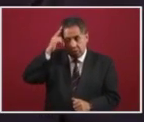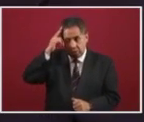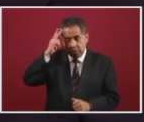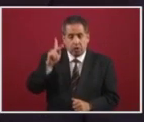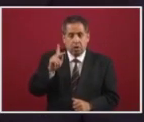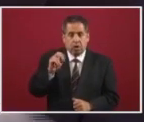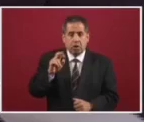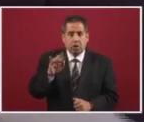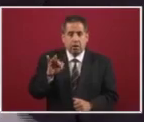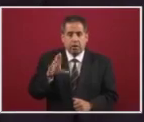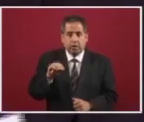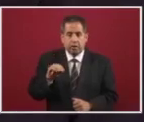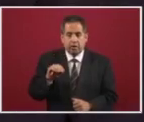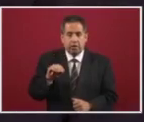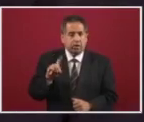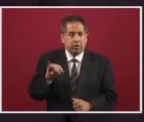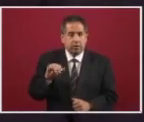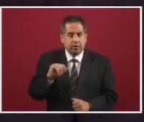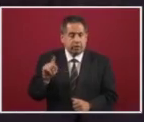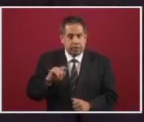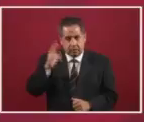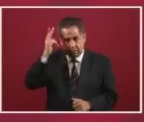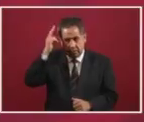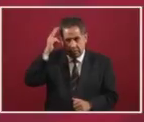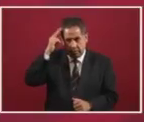que al final de cuentas es